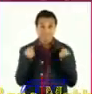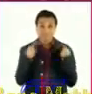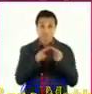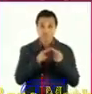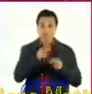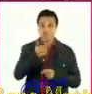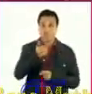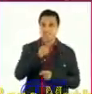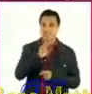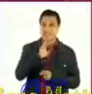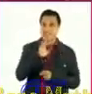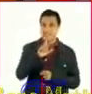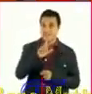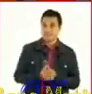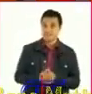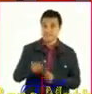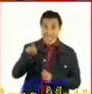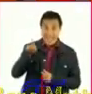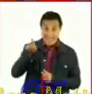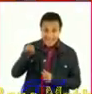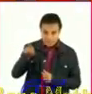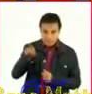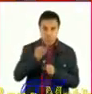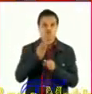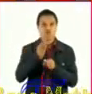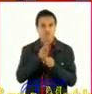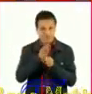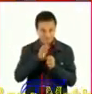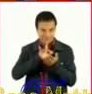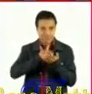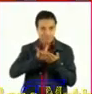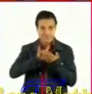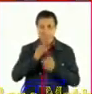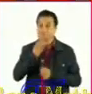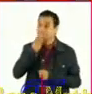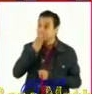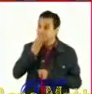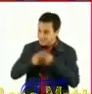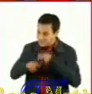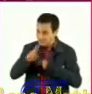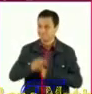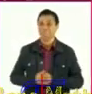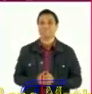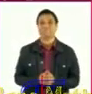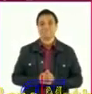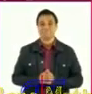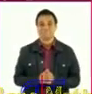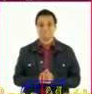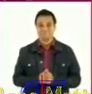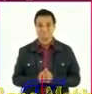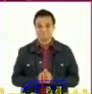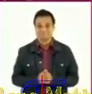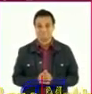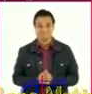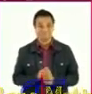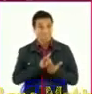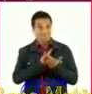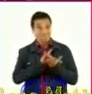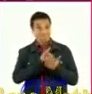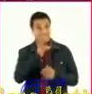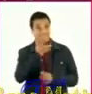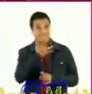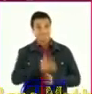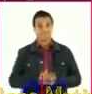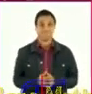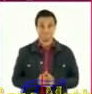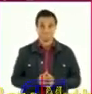Gabriel Navarrete, quien nos acompañará en esta sesión. Bienvenido, maestro Gabriel. Muchas gracias,